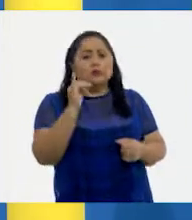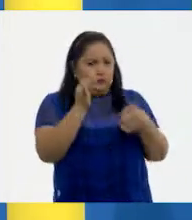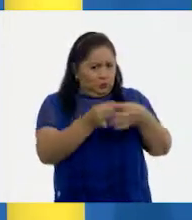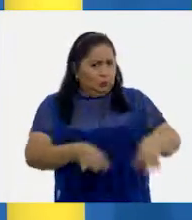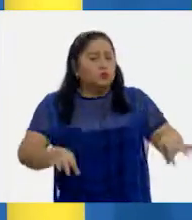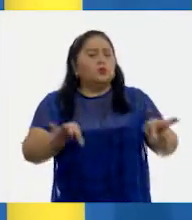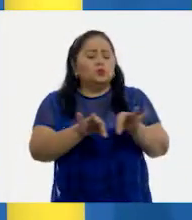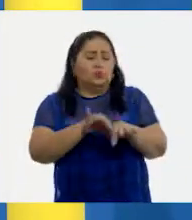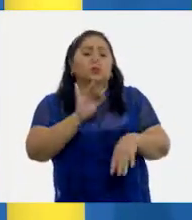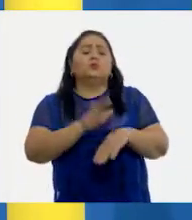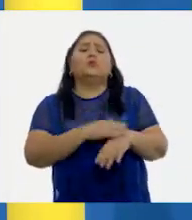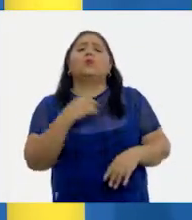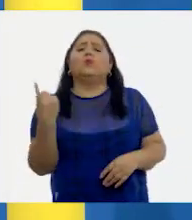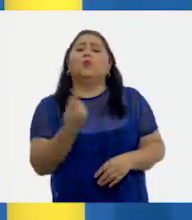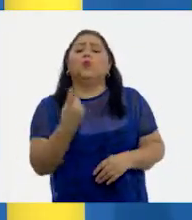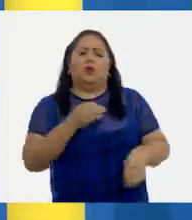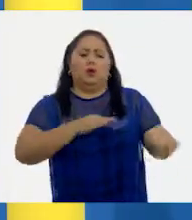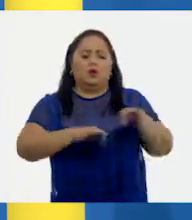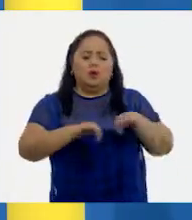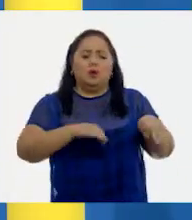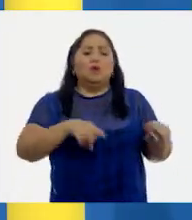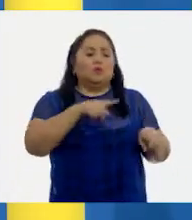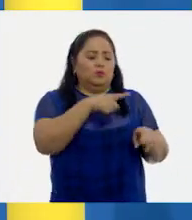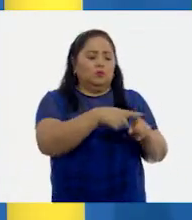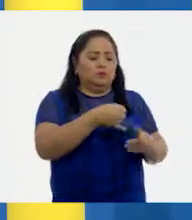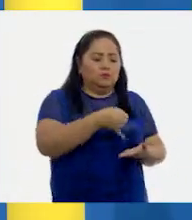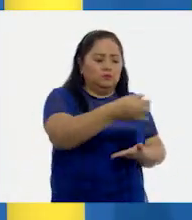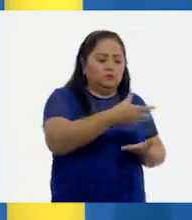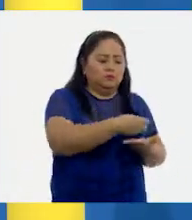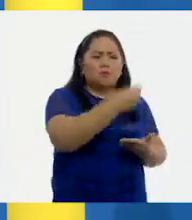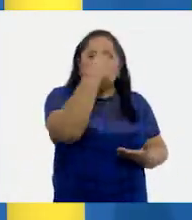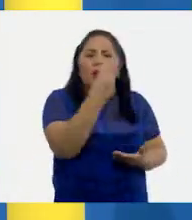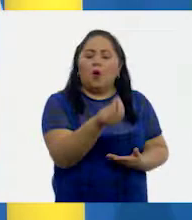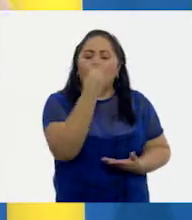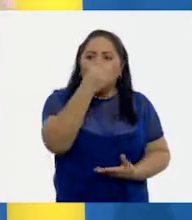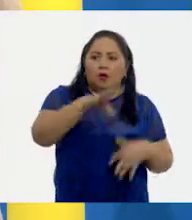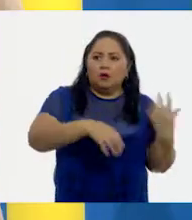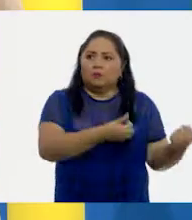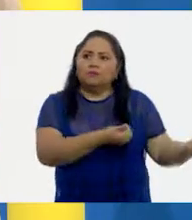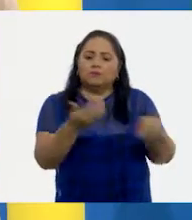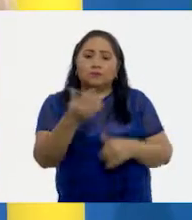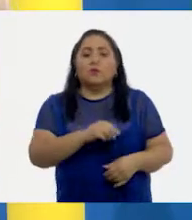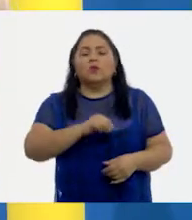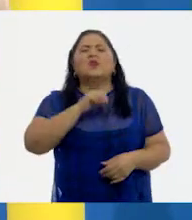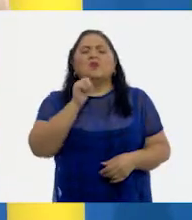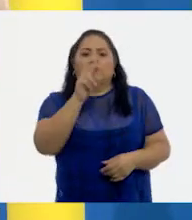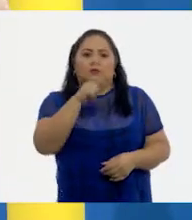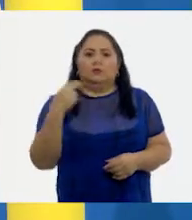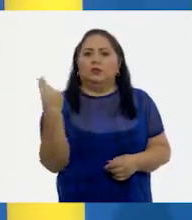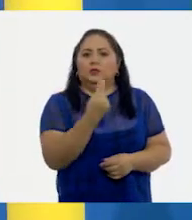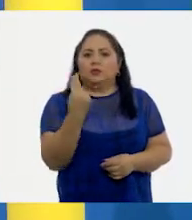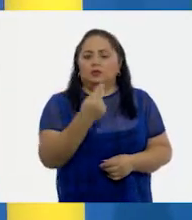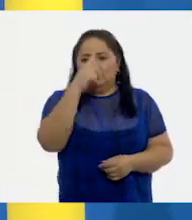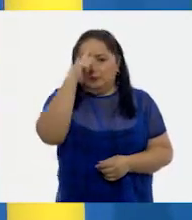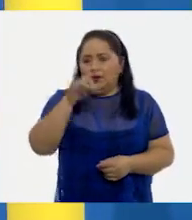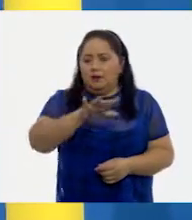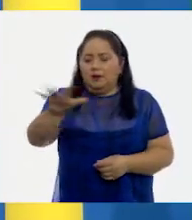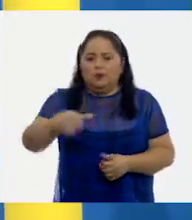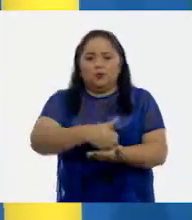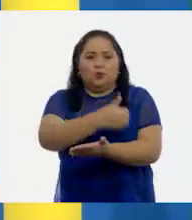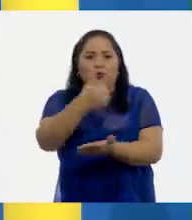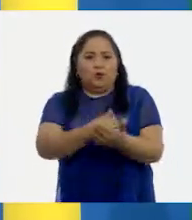importantes porque en las zonas rurales se producen los alimentos y otras materias primas que se requieren en las áreas